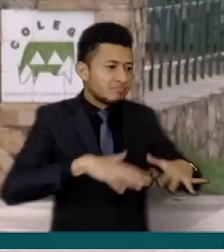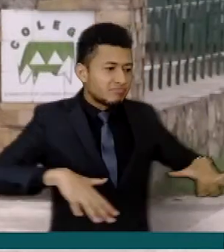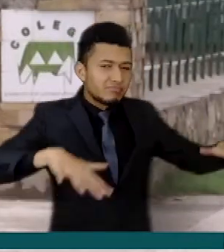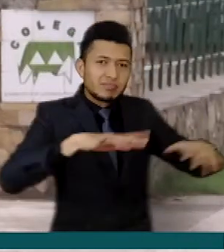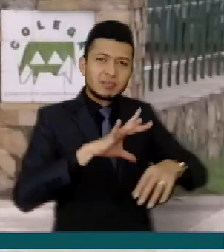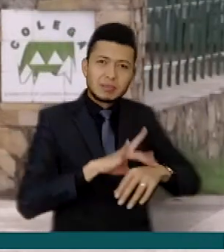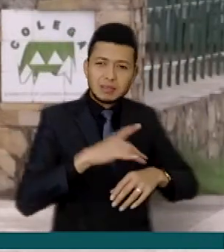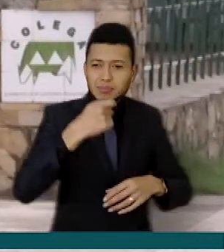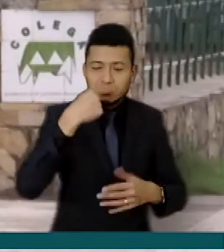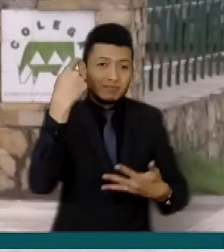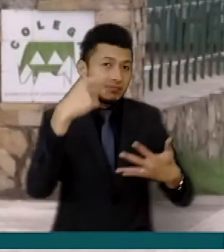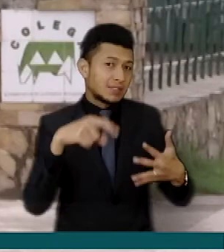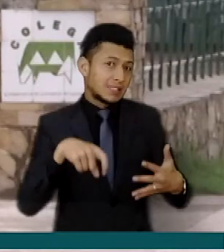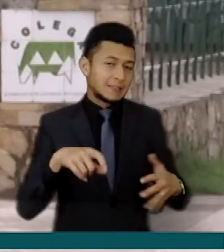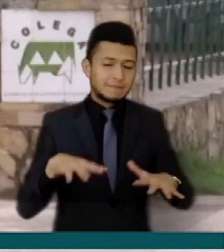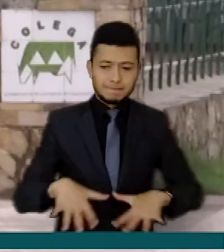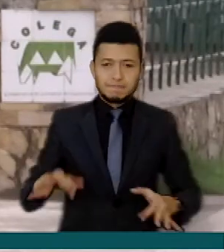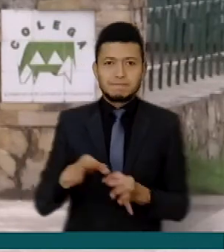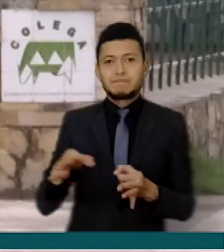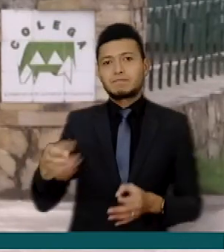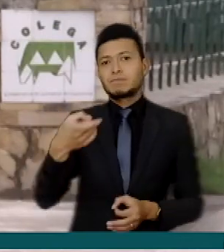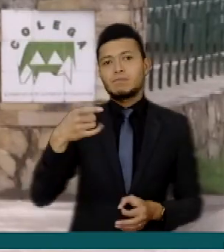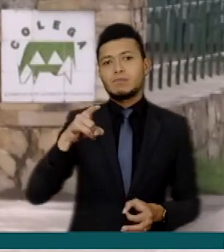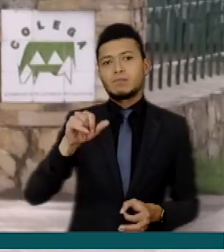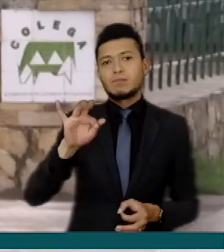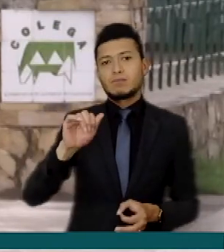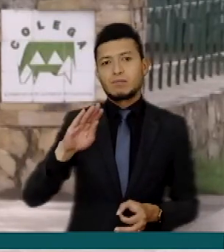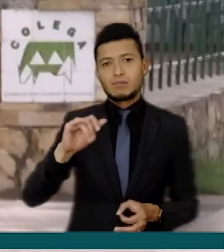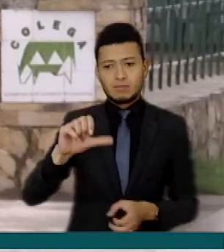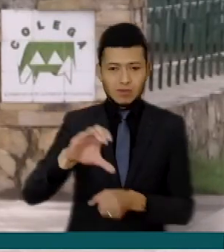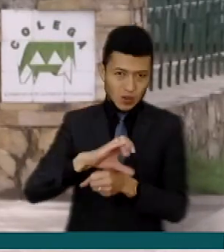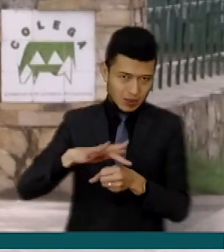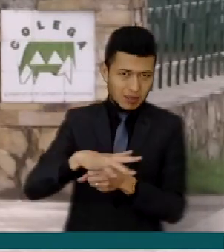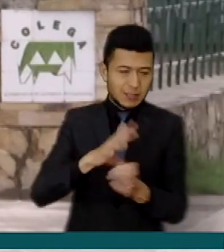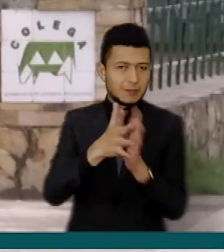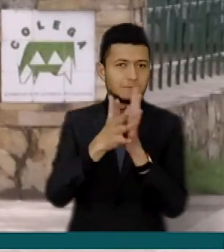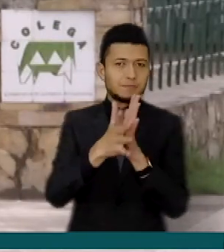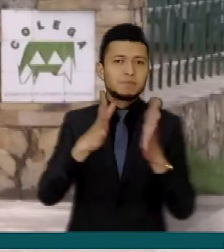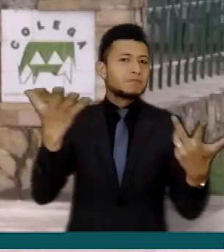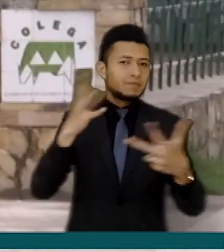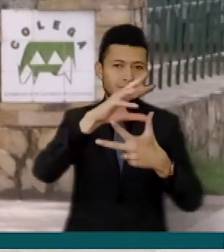necesaria. Desde el municipio de Guatavita, en Cundinamarca, informó Carolina Escandón para Enlace 13.